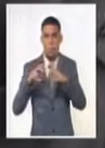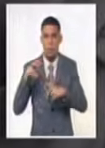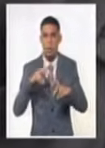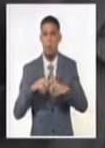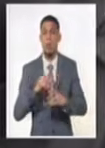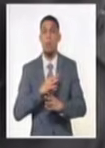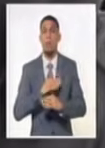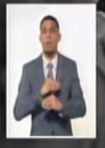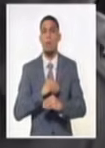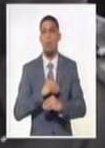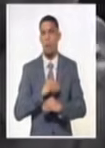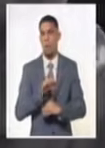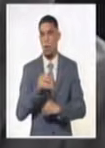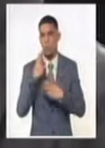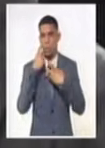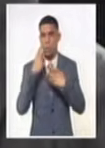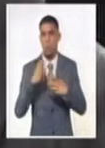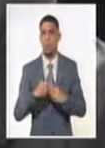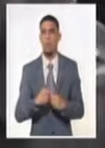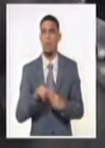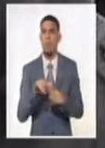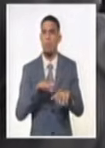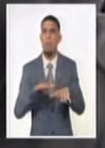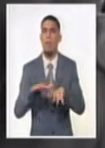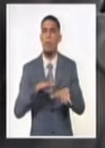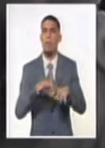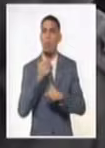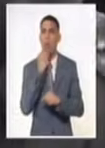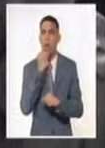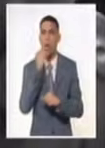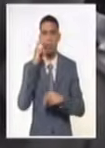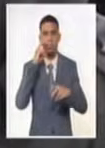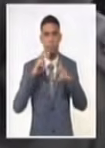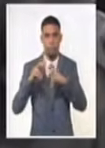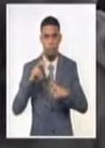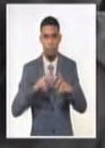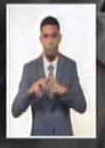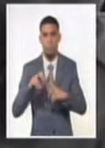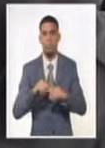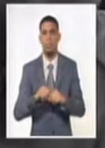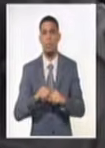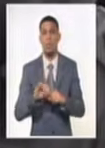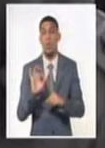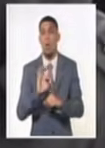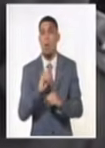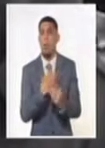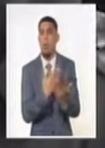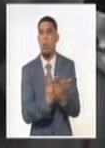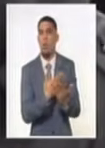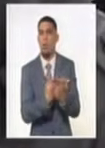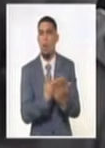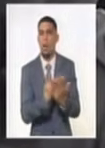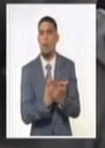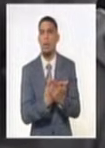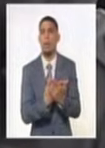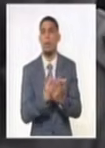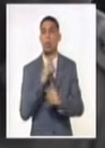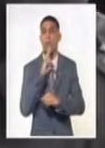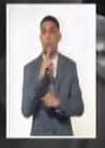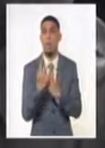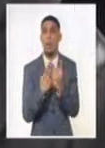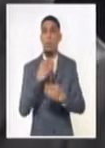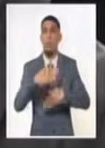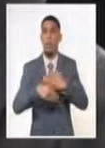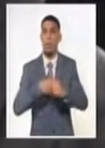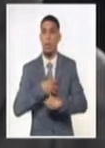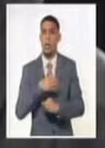pedagógicas, preparados para experimentar, para plantearse la solución de los problemas de la escuela por la